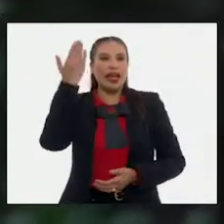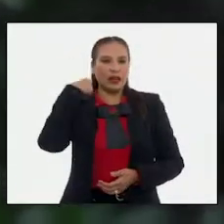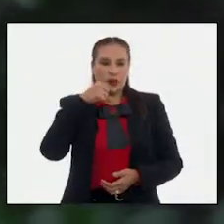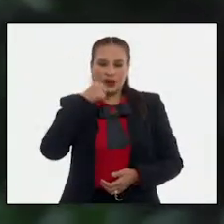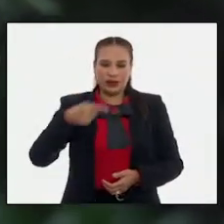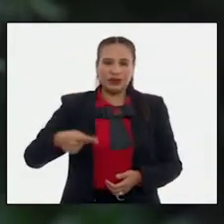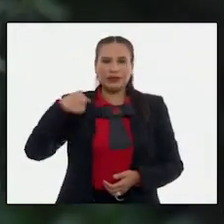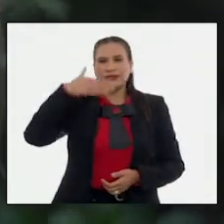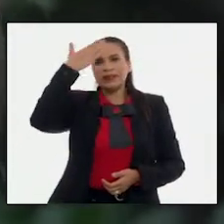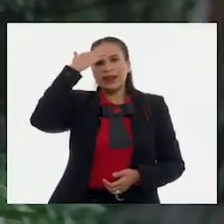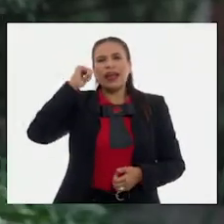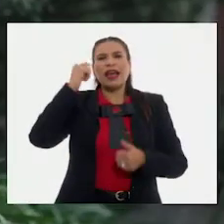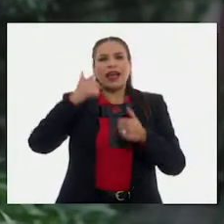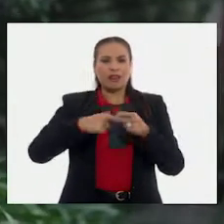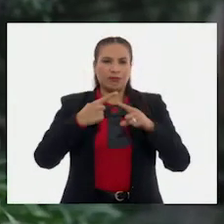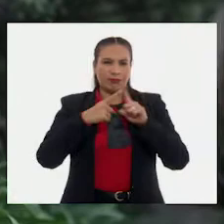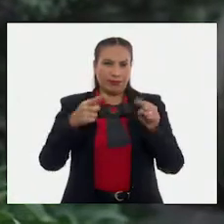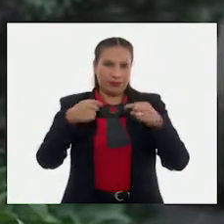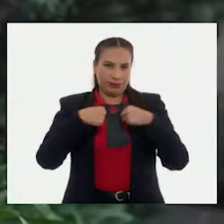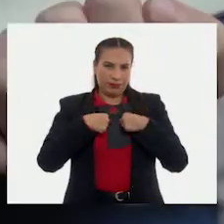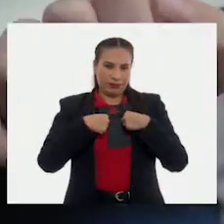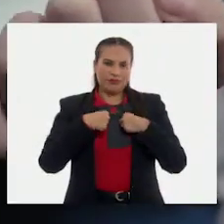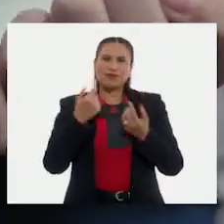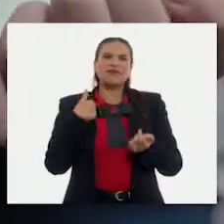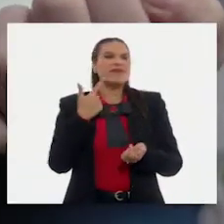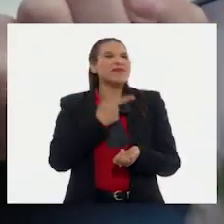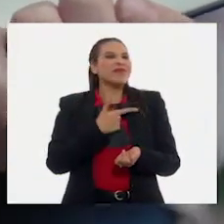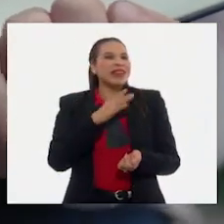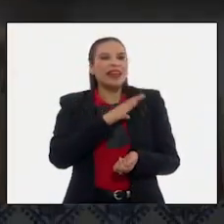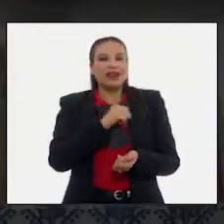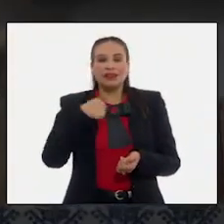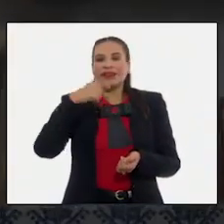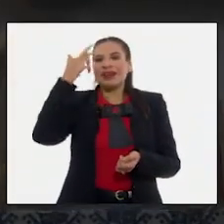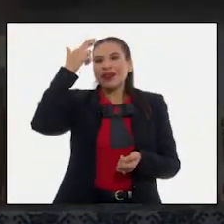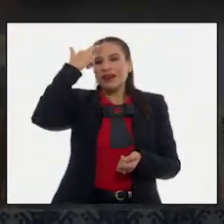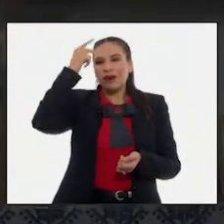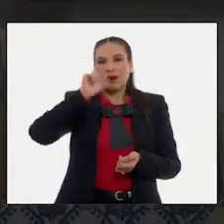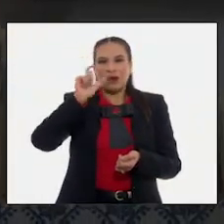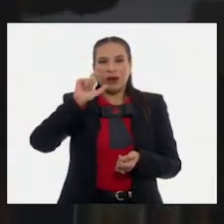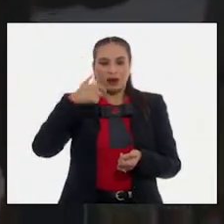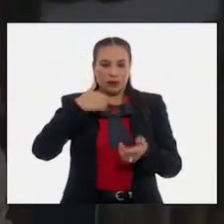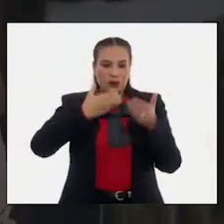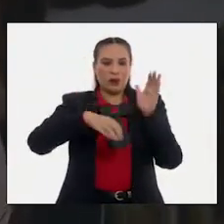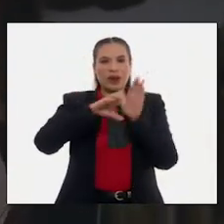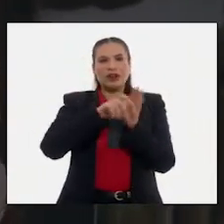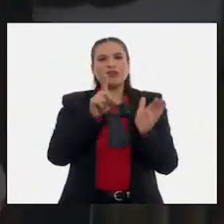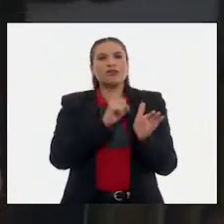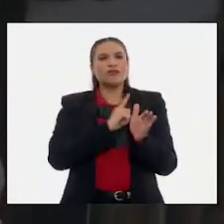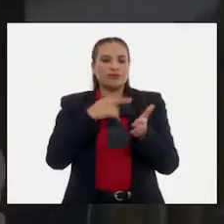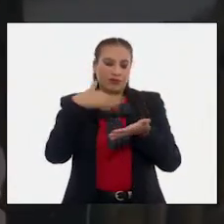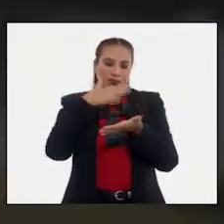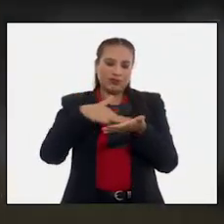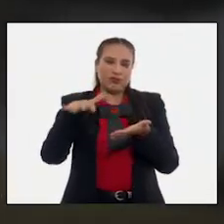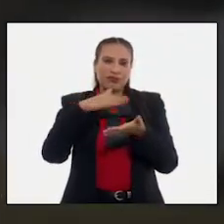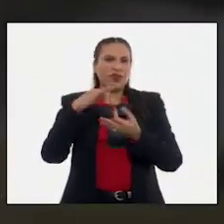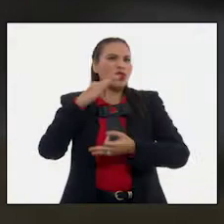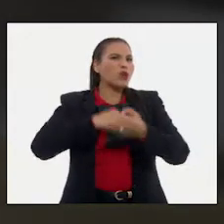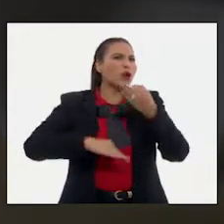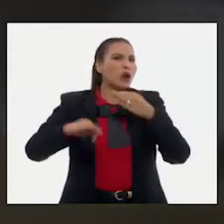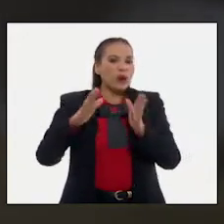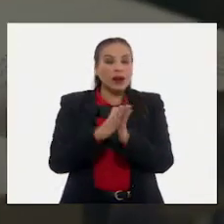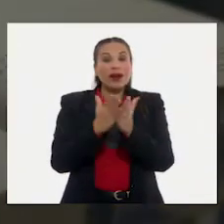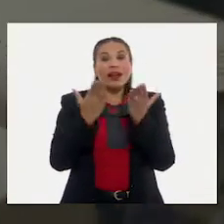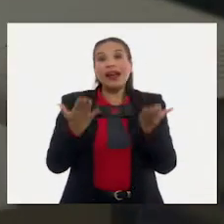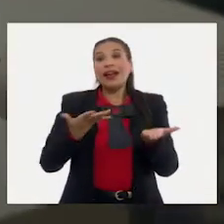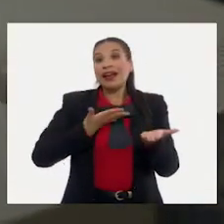pequeña, sabía que había algo diferente en mí que me encantaba. Me acuerdo cuando me encerraba en mi cuarto y leía todos los